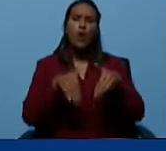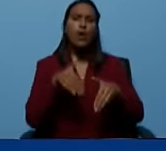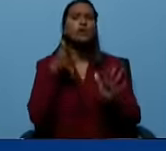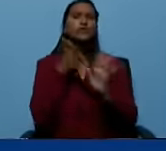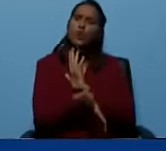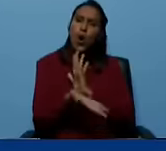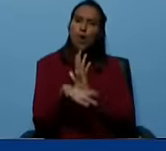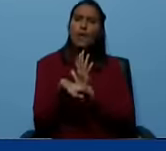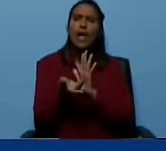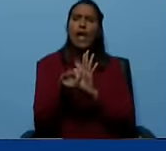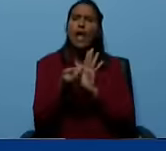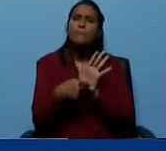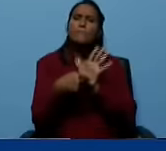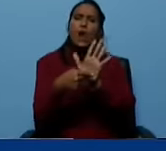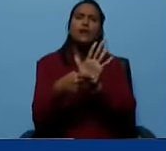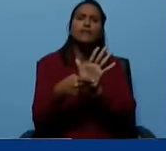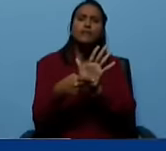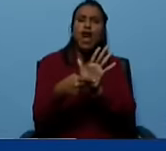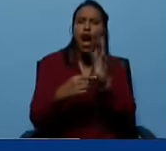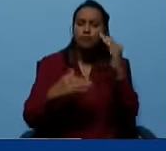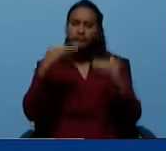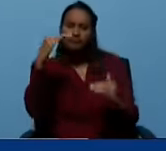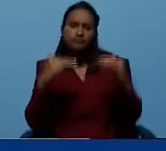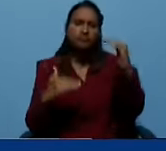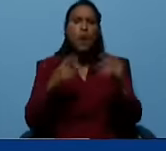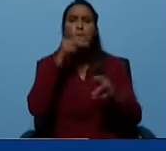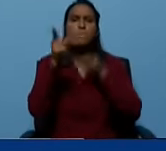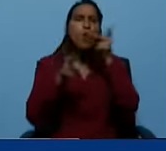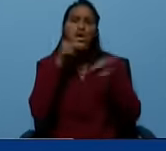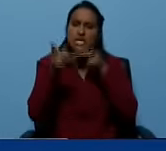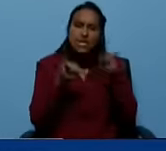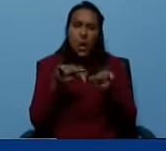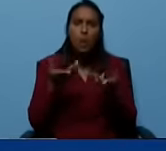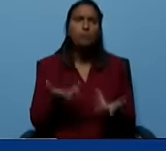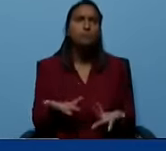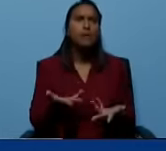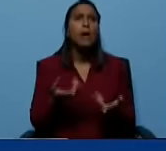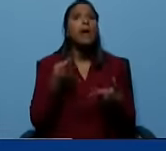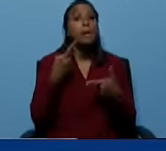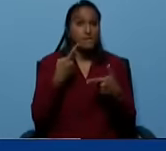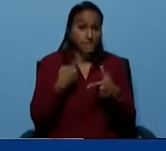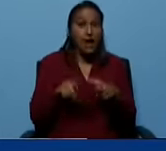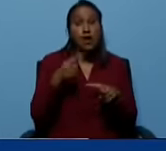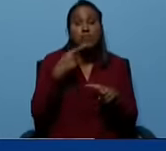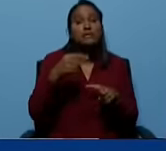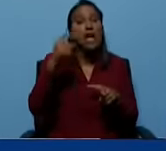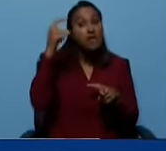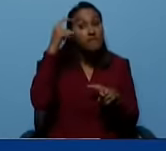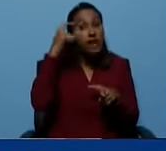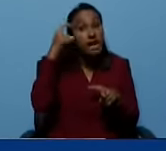político, del que casi no se ha hecho, pero evidentemente habla de una vigencia